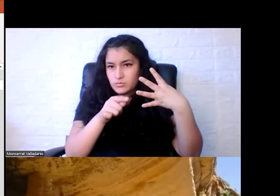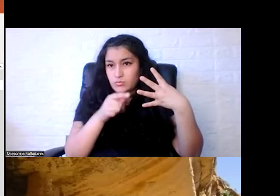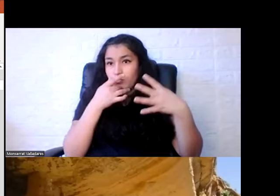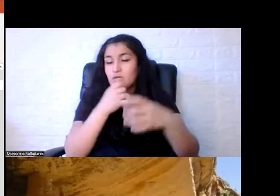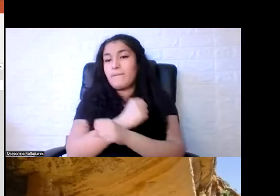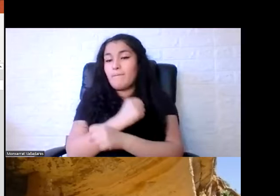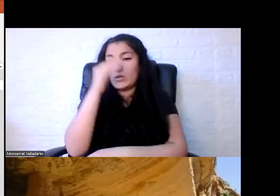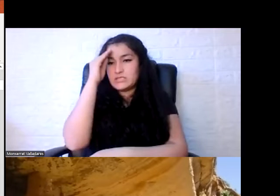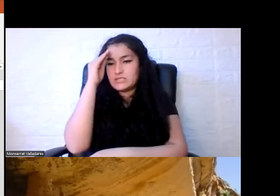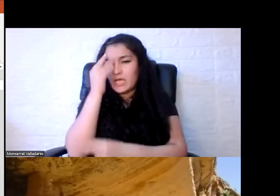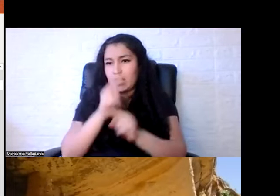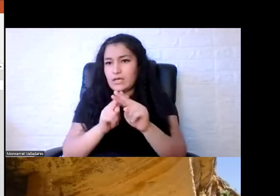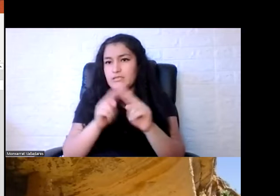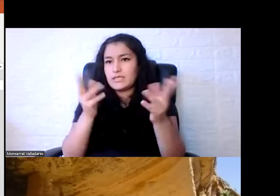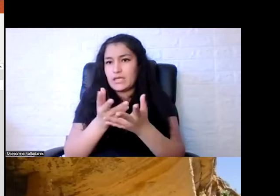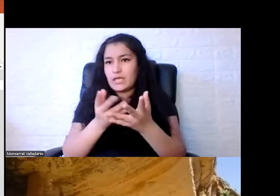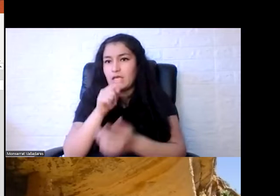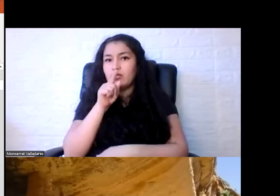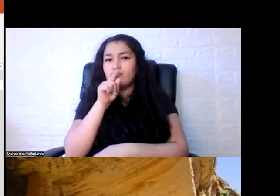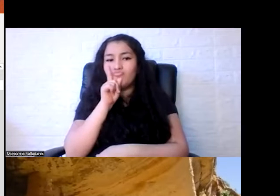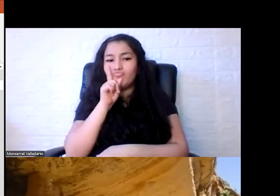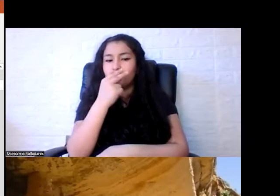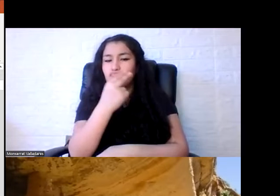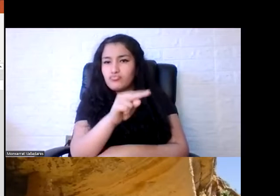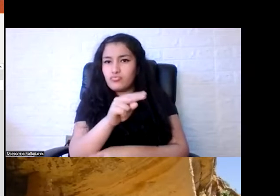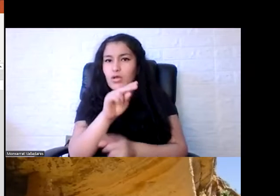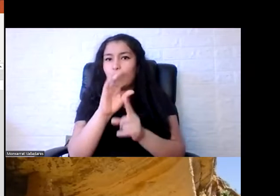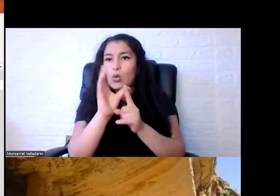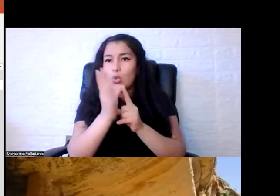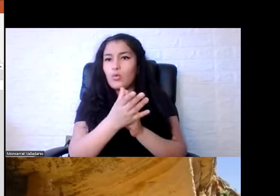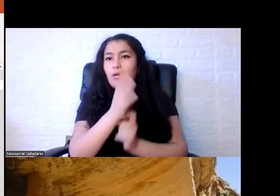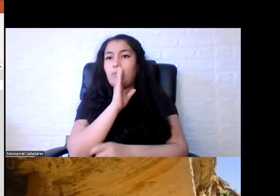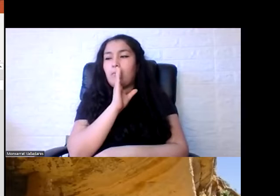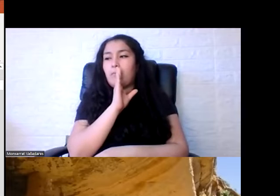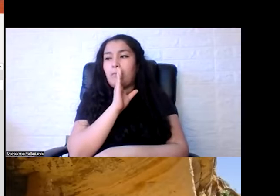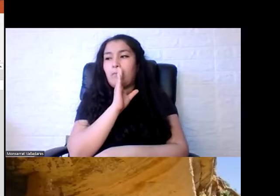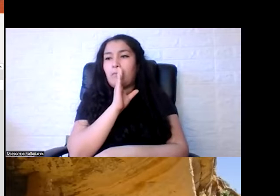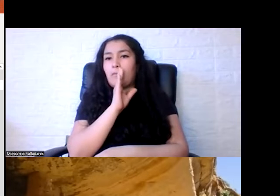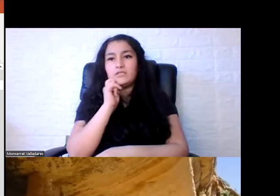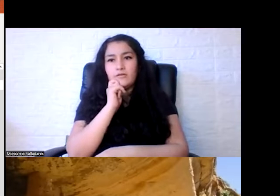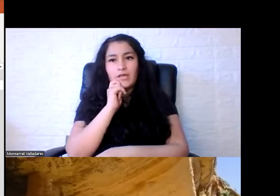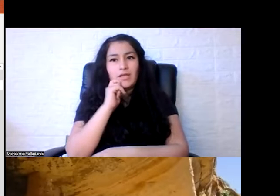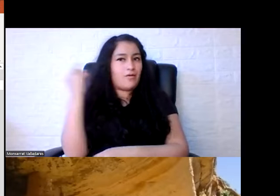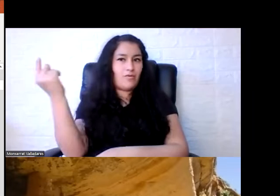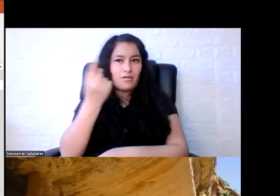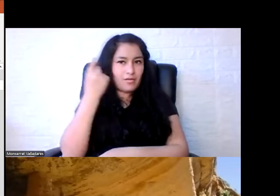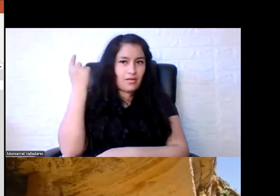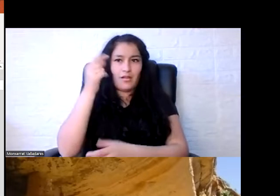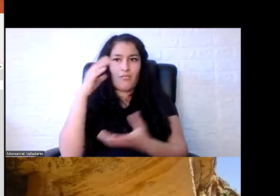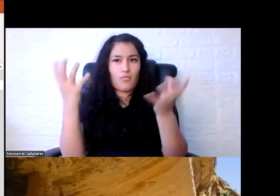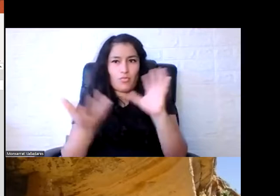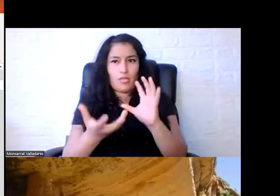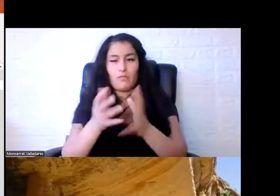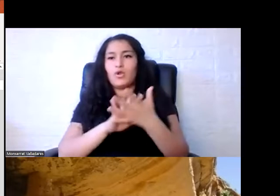se caracteriza por una cultura de silencio, ¿sí? Y esto es mundial, los policías no se denuncian entre